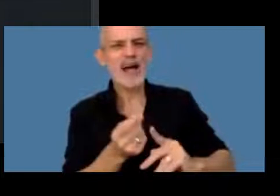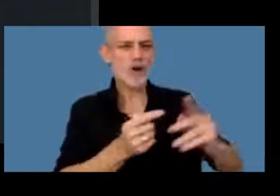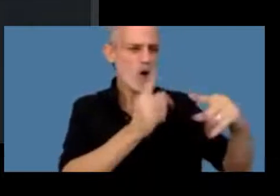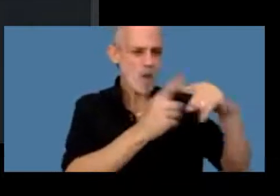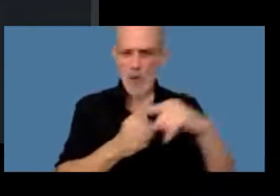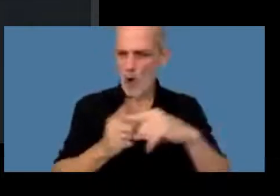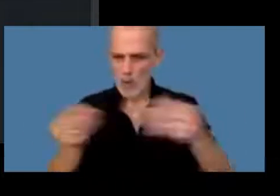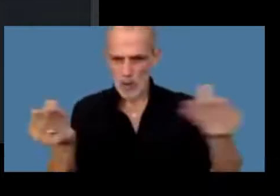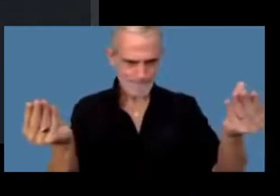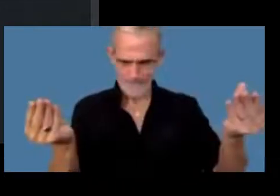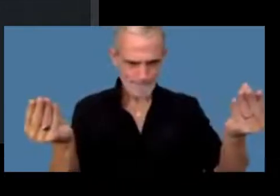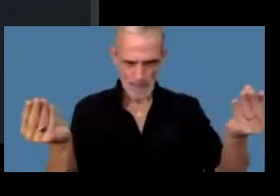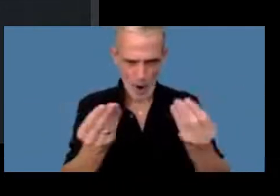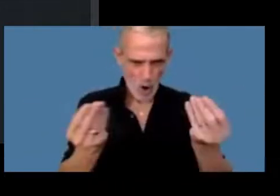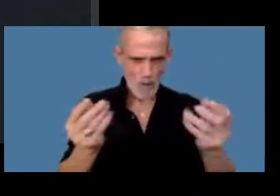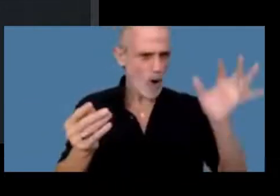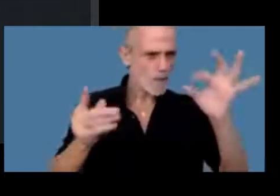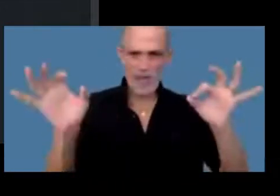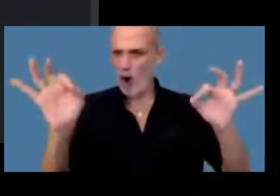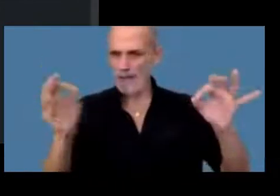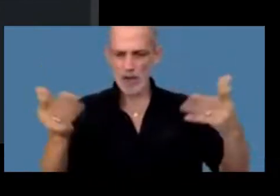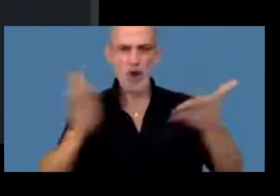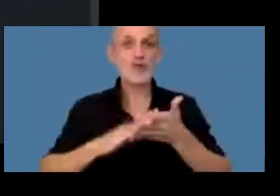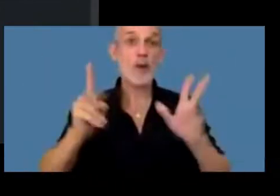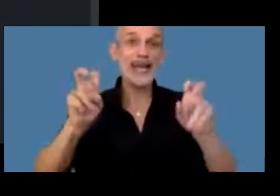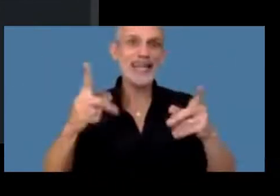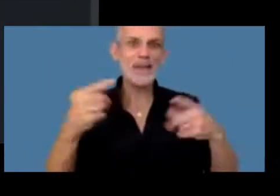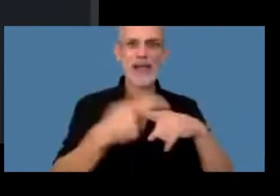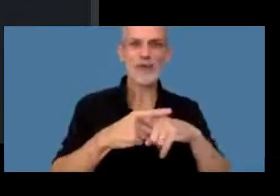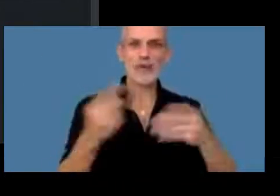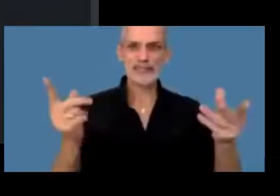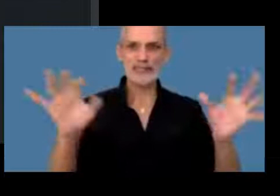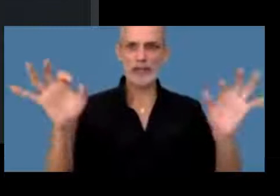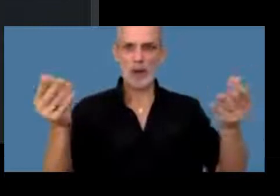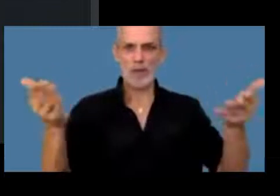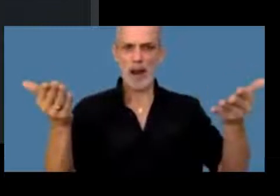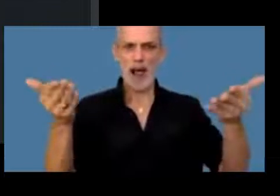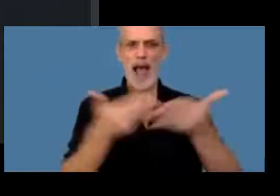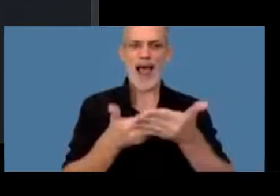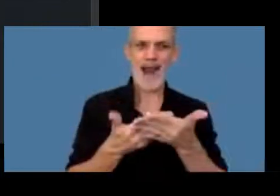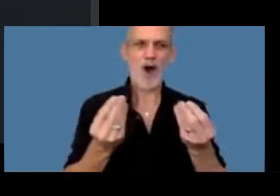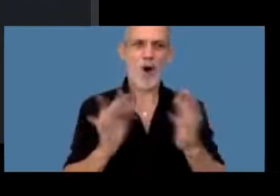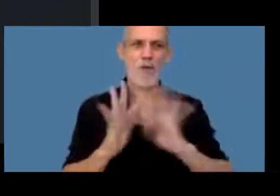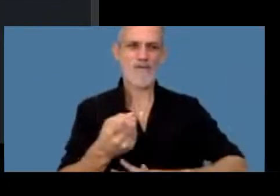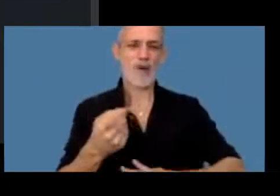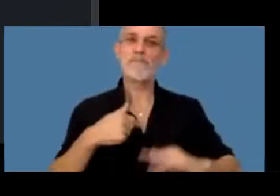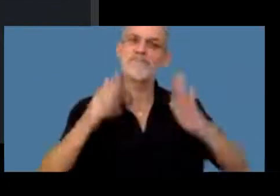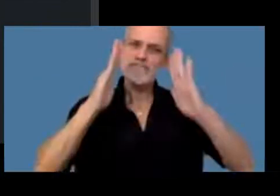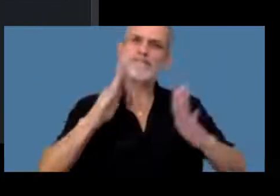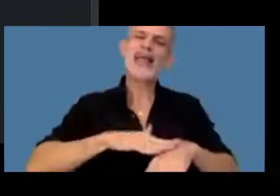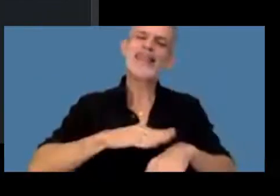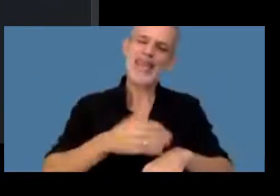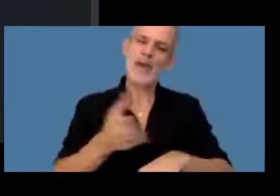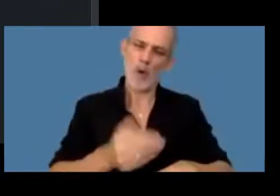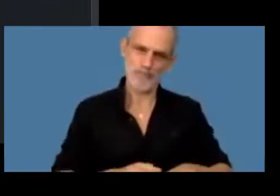distintas puntos de vista que puede haber sobre un tema en discusión, digamos, ¿no? Entonces tenemos que dedicarle más tiempo a estas cuestiones.